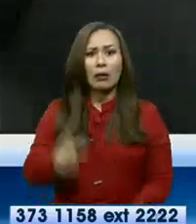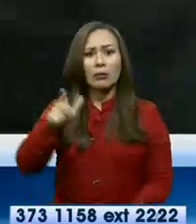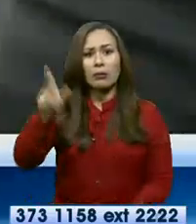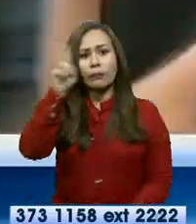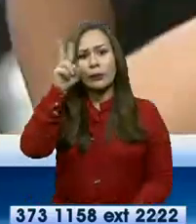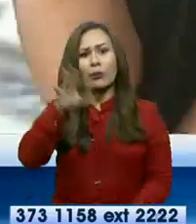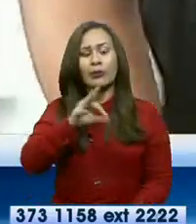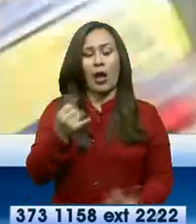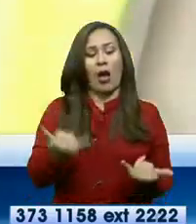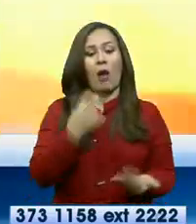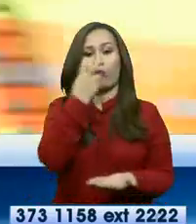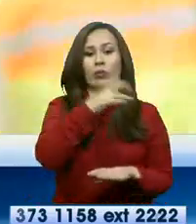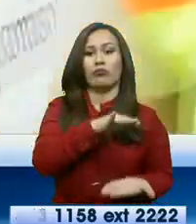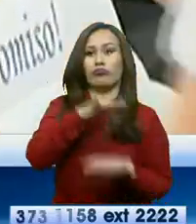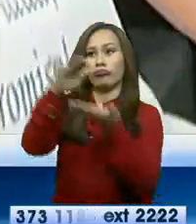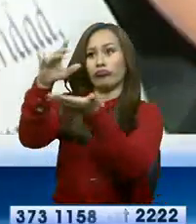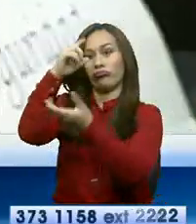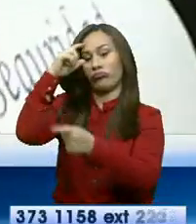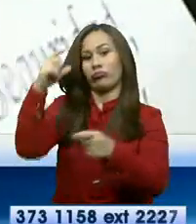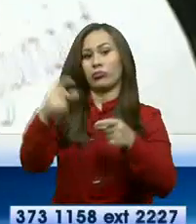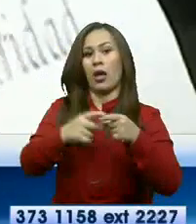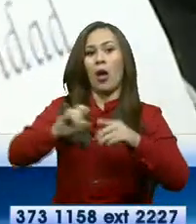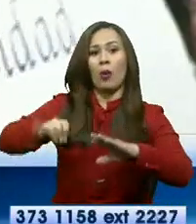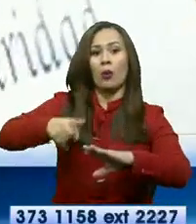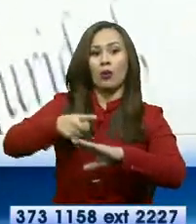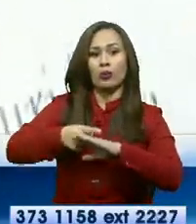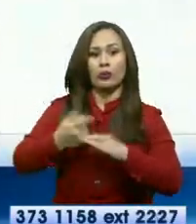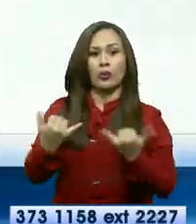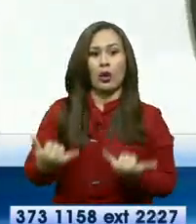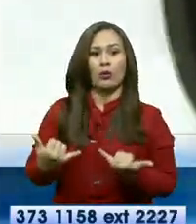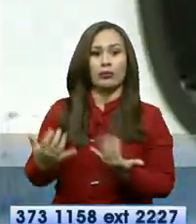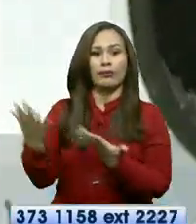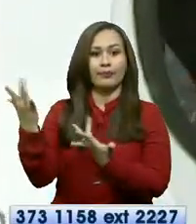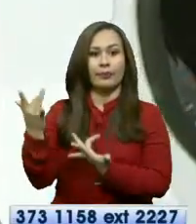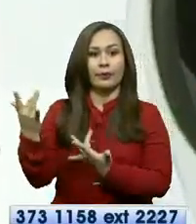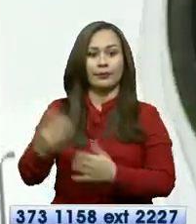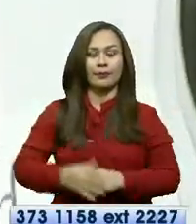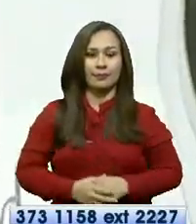Flagrancia para el proceso judicial respectivo. Informo Marcela Maquilón.